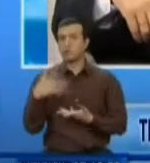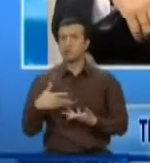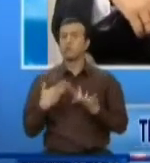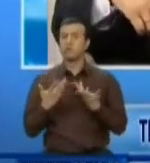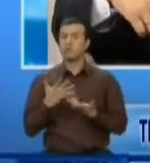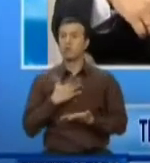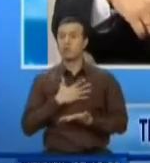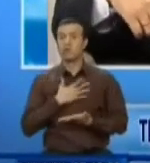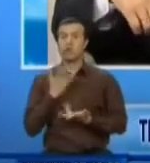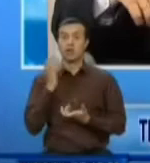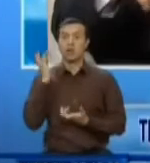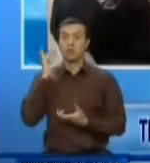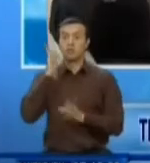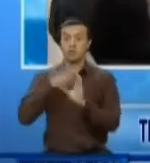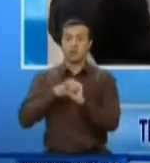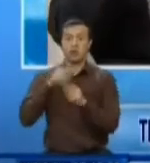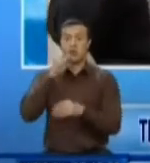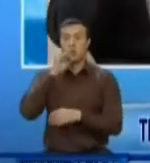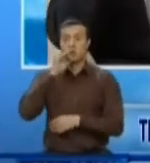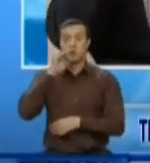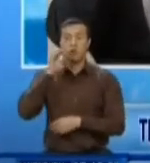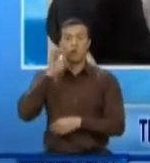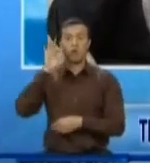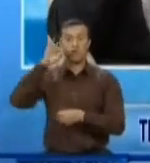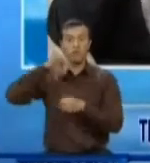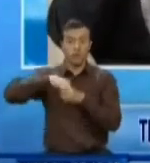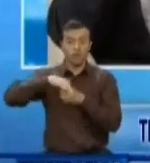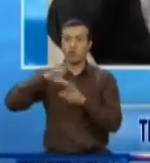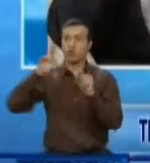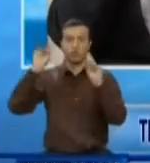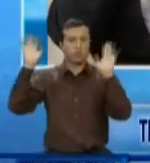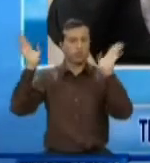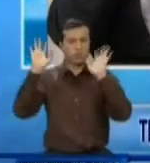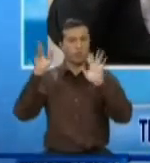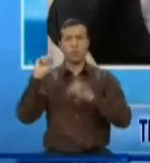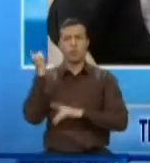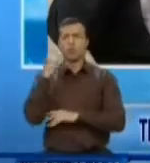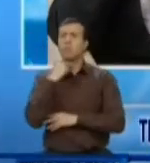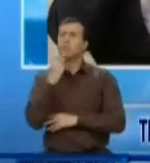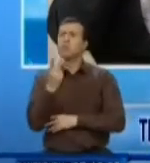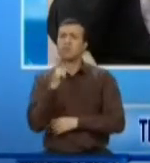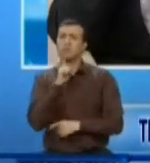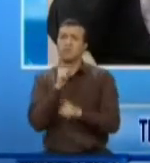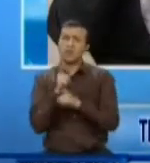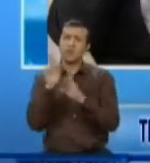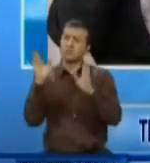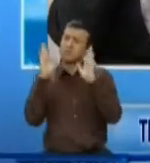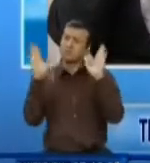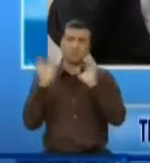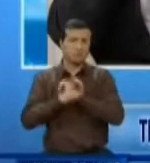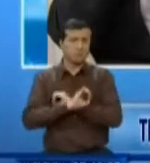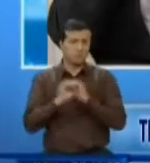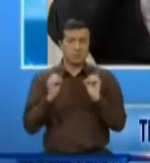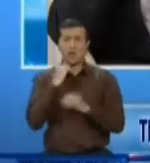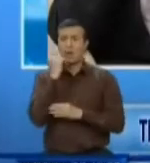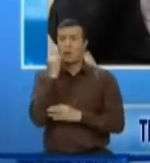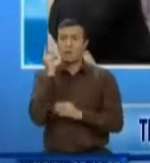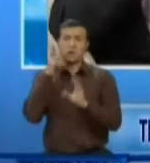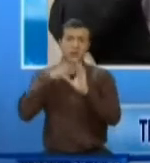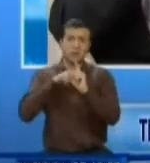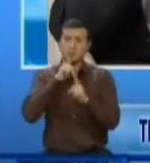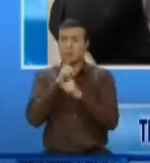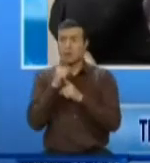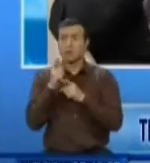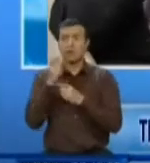estar ahí con voto de tal vez sería bueno pero no es lo que hemos planteado sino tener voz y entender voz sin ser escuchado el tener una presencia y poder